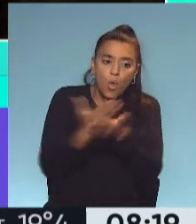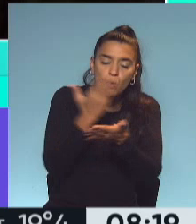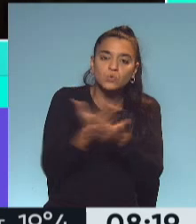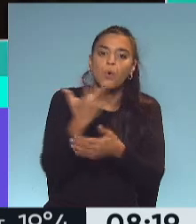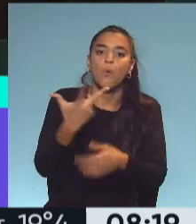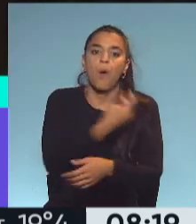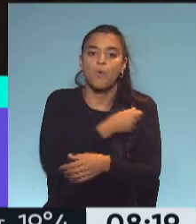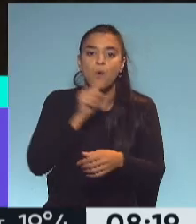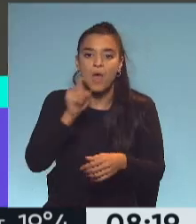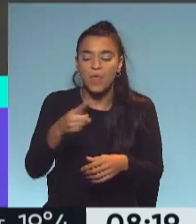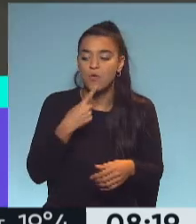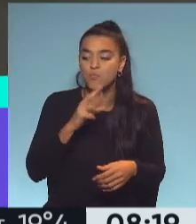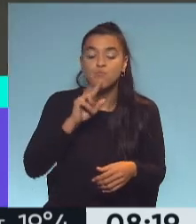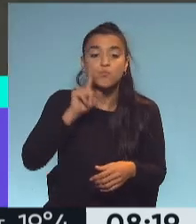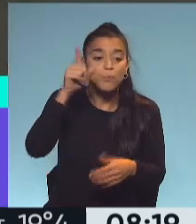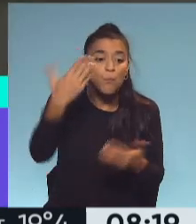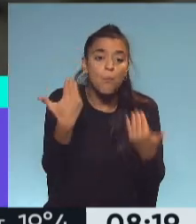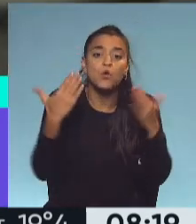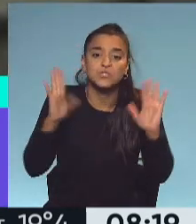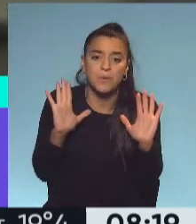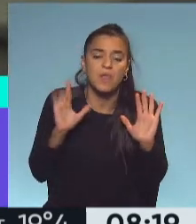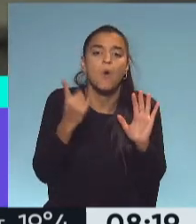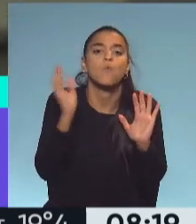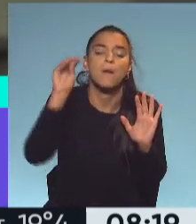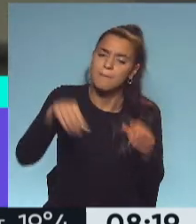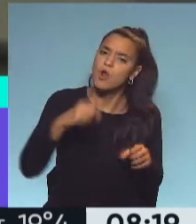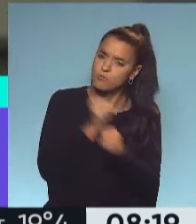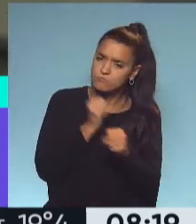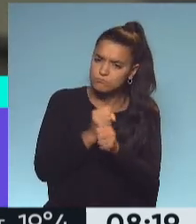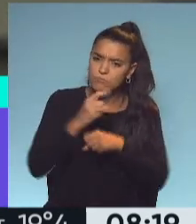en Argentina es una posibilidad más, pero seguimos